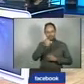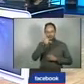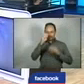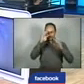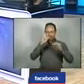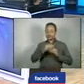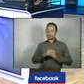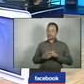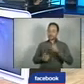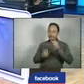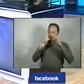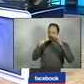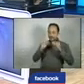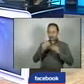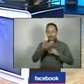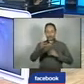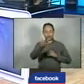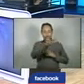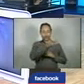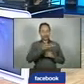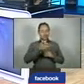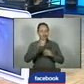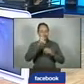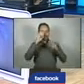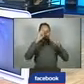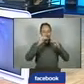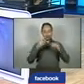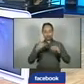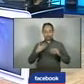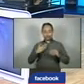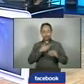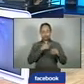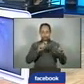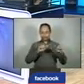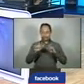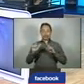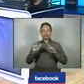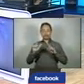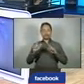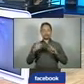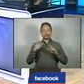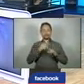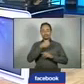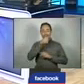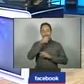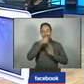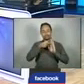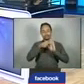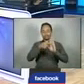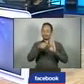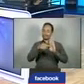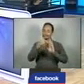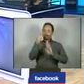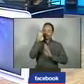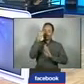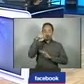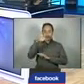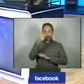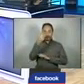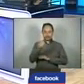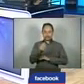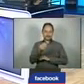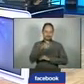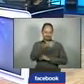Roxana. Buenas noches Néstor, buenas noches amigos televidentes, ya estamos listos para mostrarles a ustedes las noticias más importantes de este día.